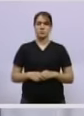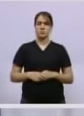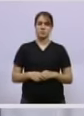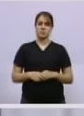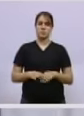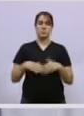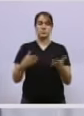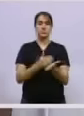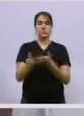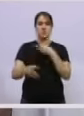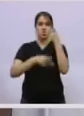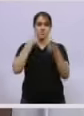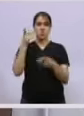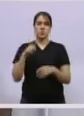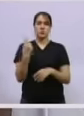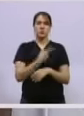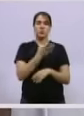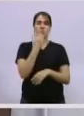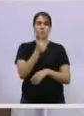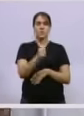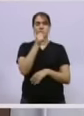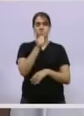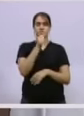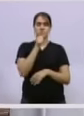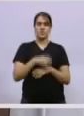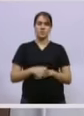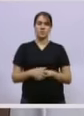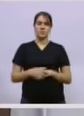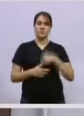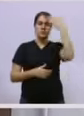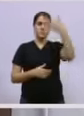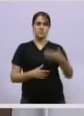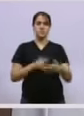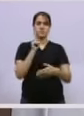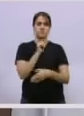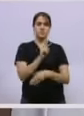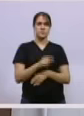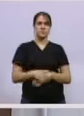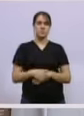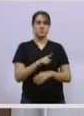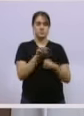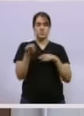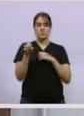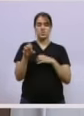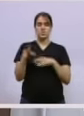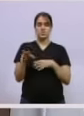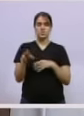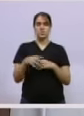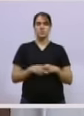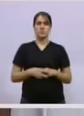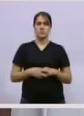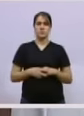a dizer, nos comemos e bebemos diante de ti, y tú enseñaste en